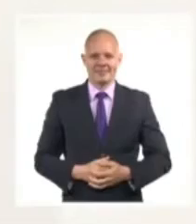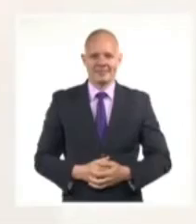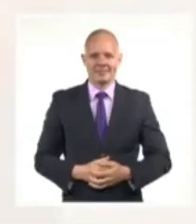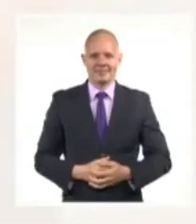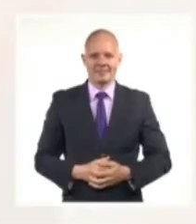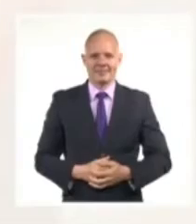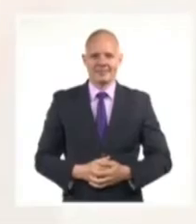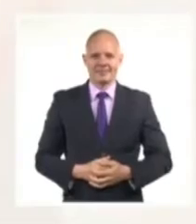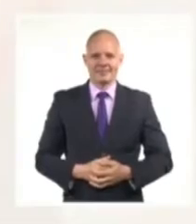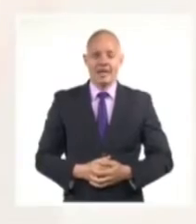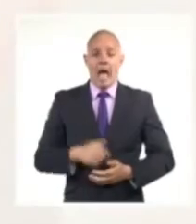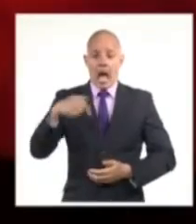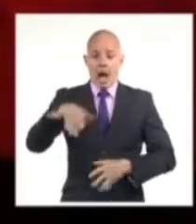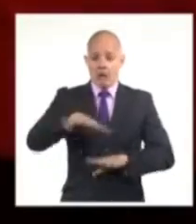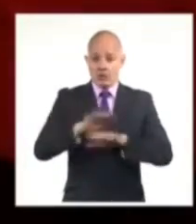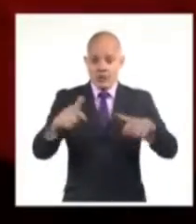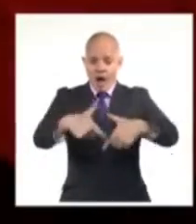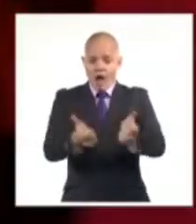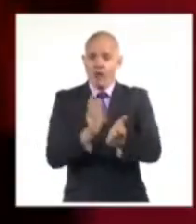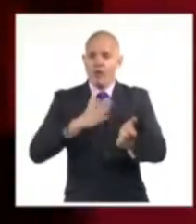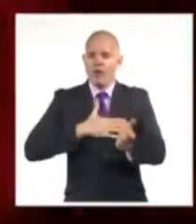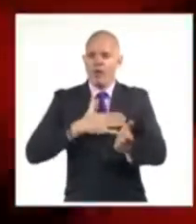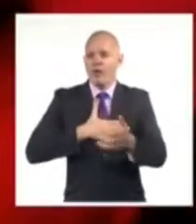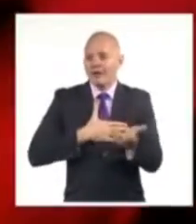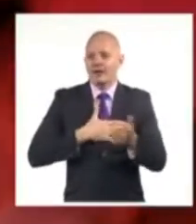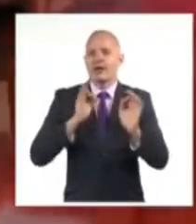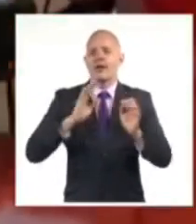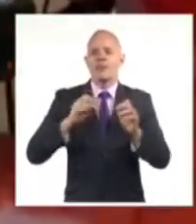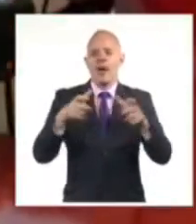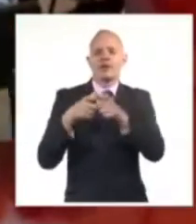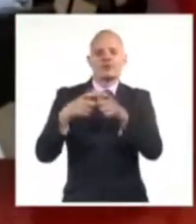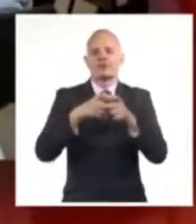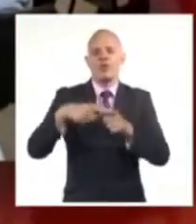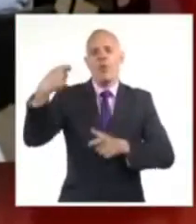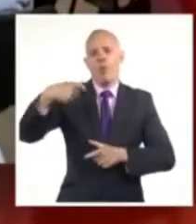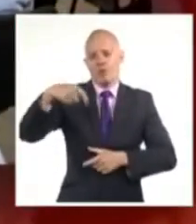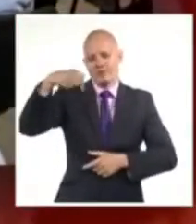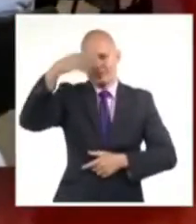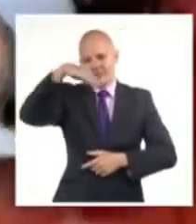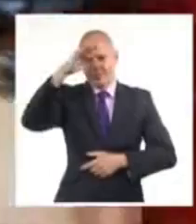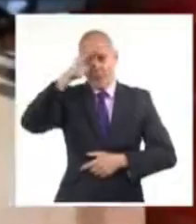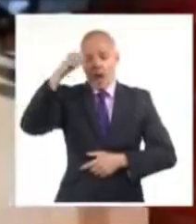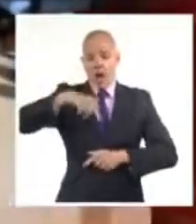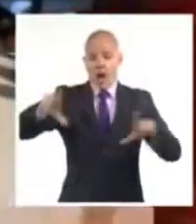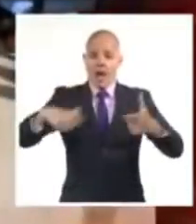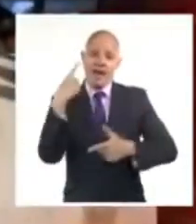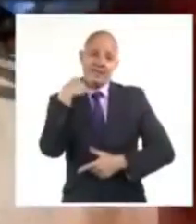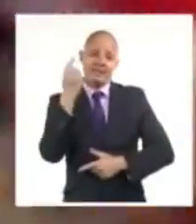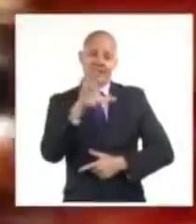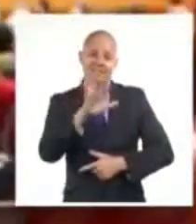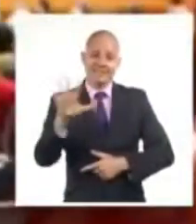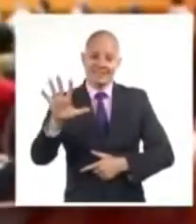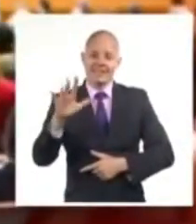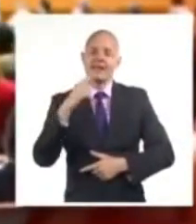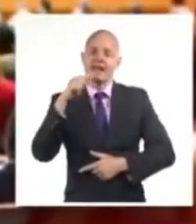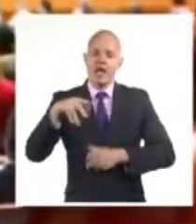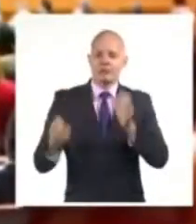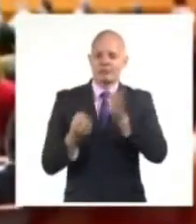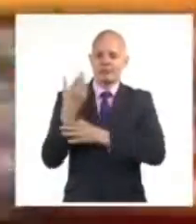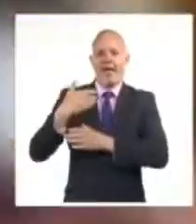Noveno Congreso de la Unión Nacional de Juristas de Cuba en el aniversario 45 de su